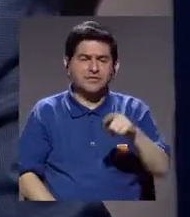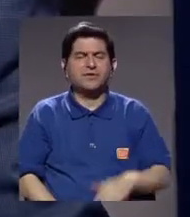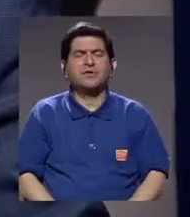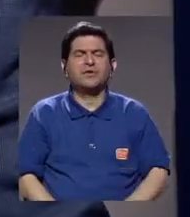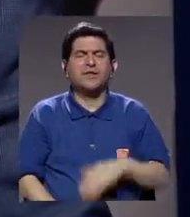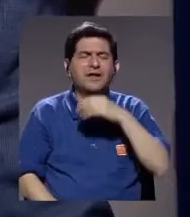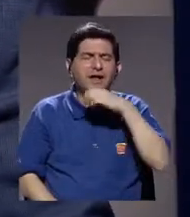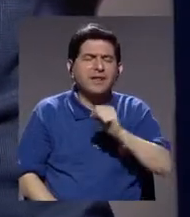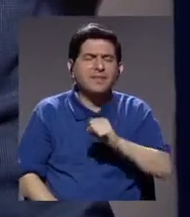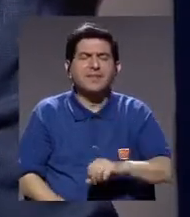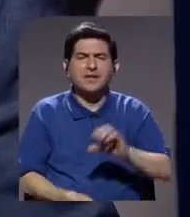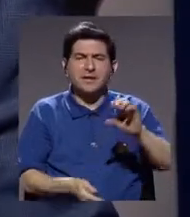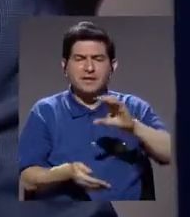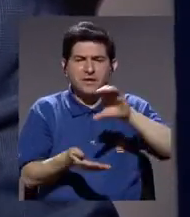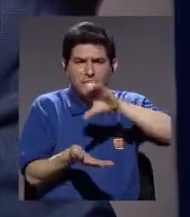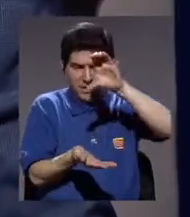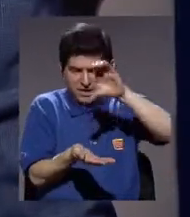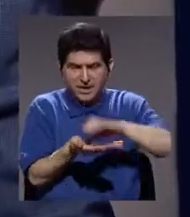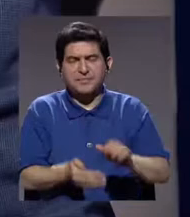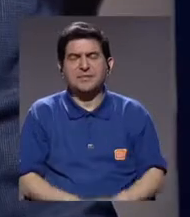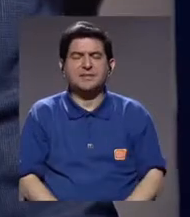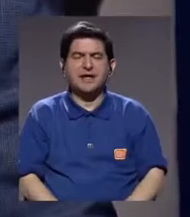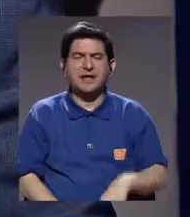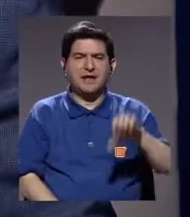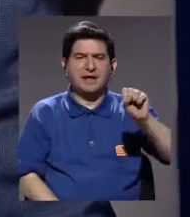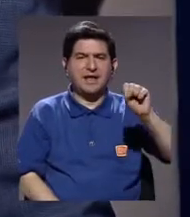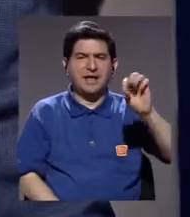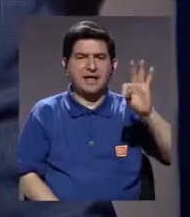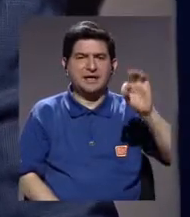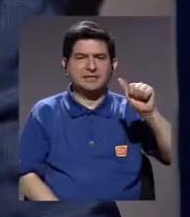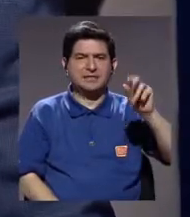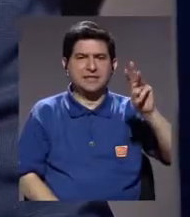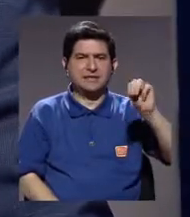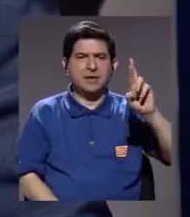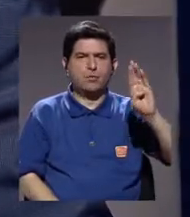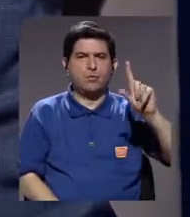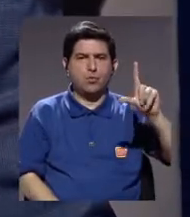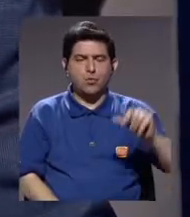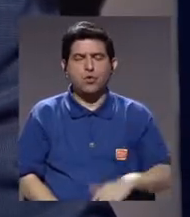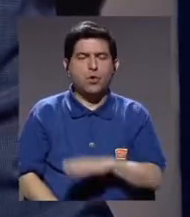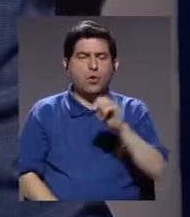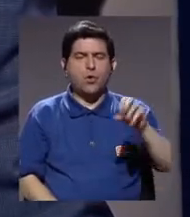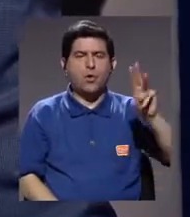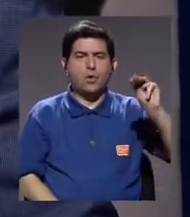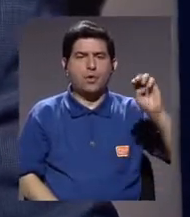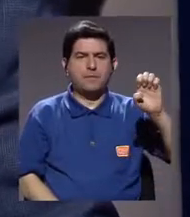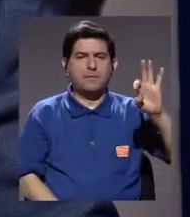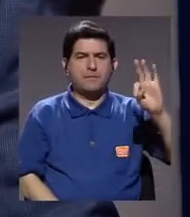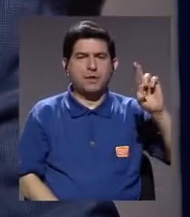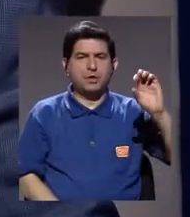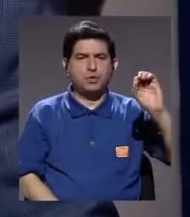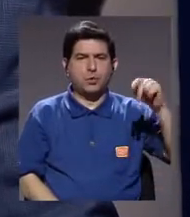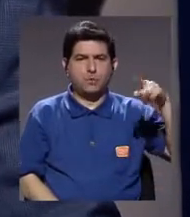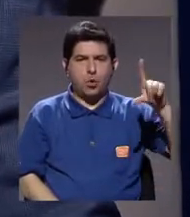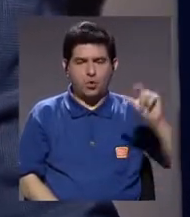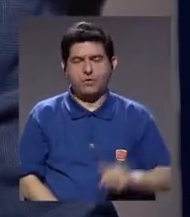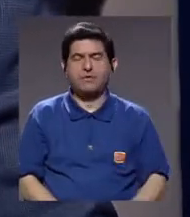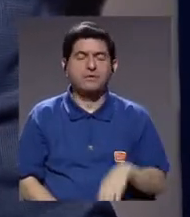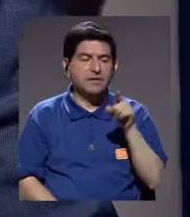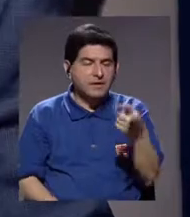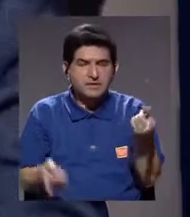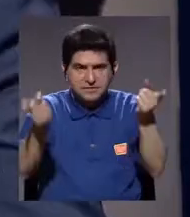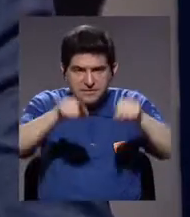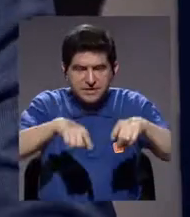antigua capital, metropol, el centro de comercio, de la economía de Turquía, que